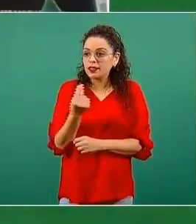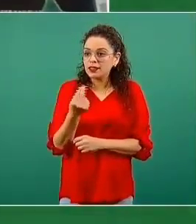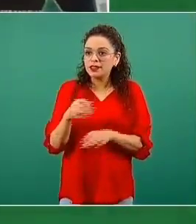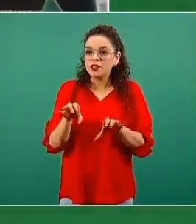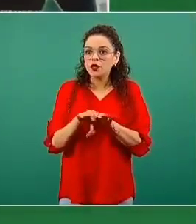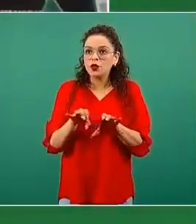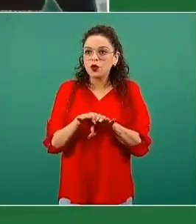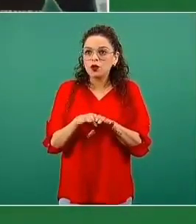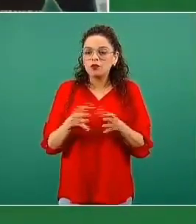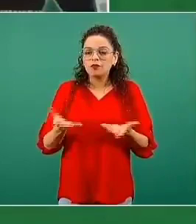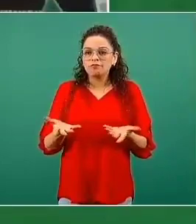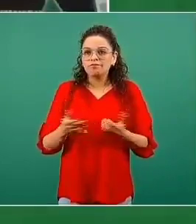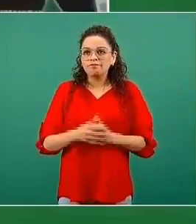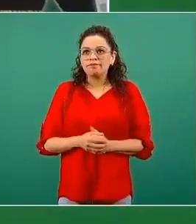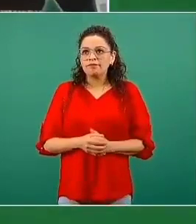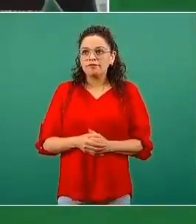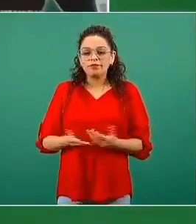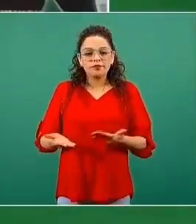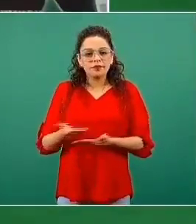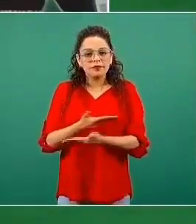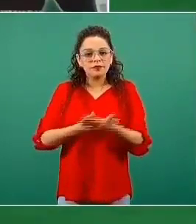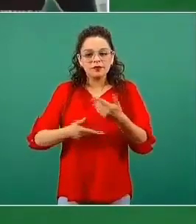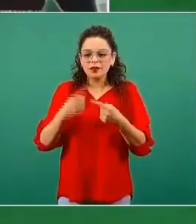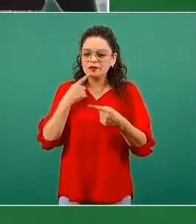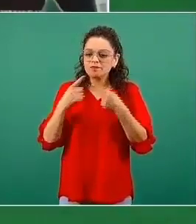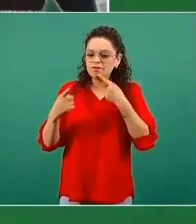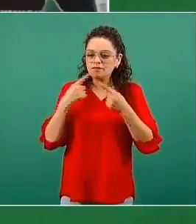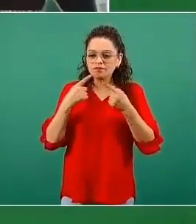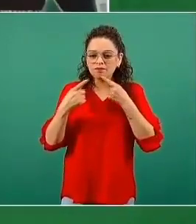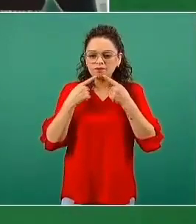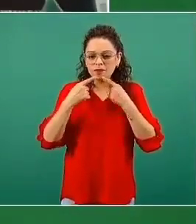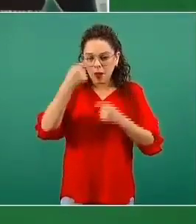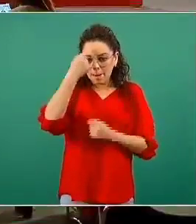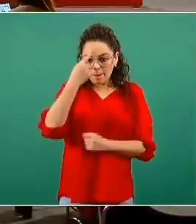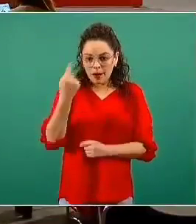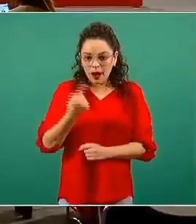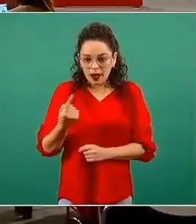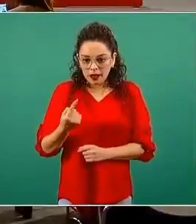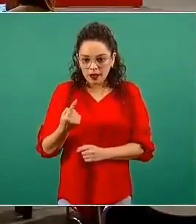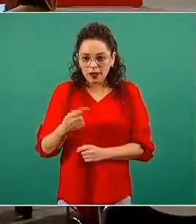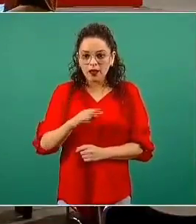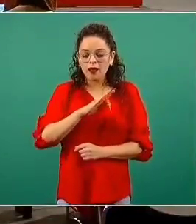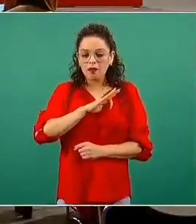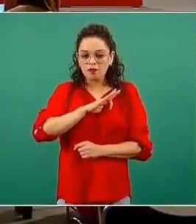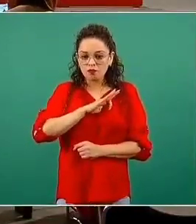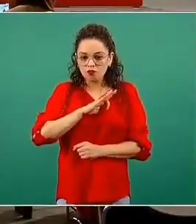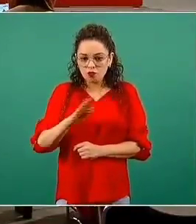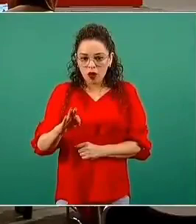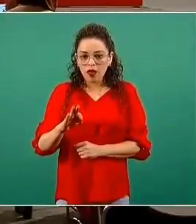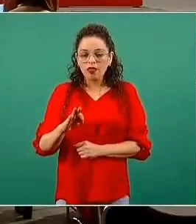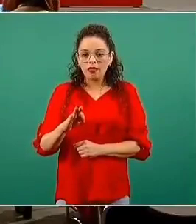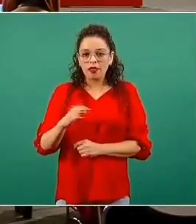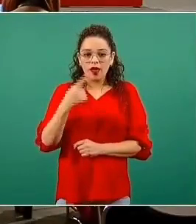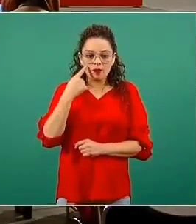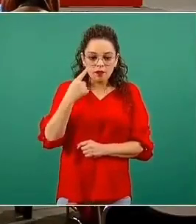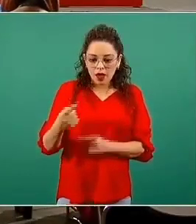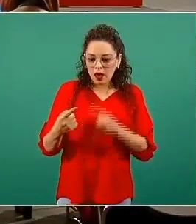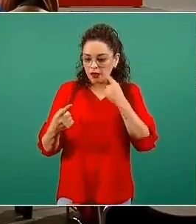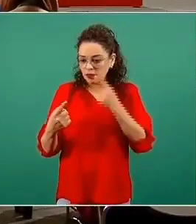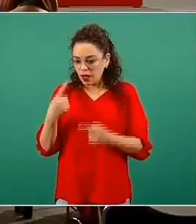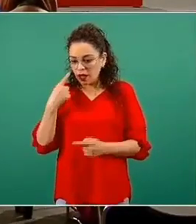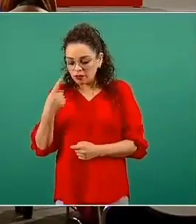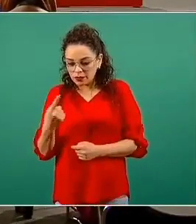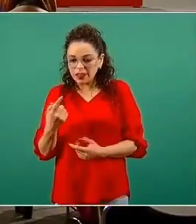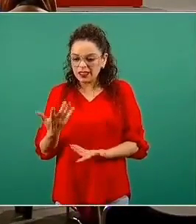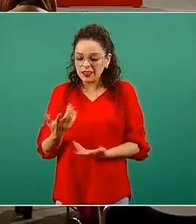mantener un diálogo que nos permita precisamente ir respondiendo a los nuevos retos. Y ese es un comentario que quería